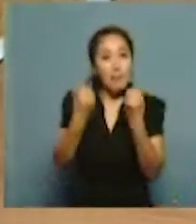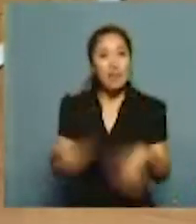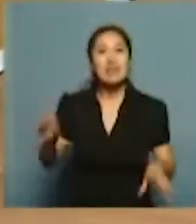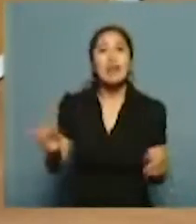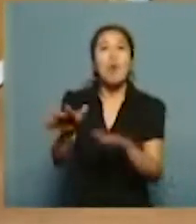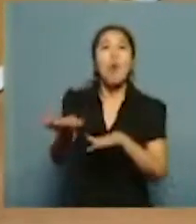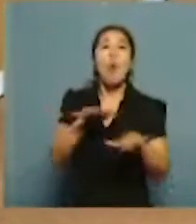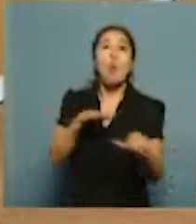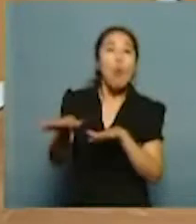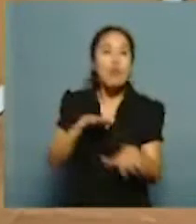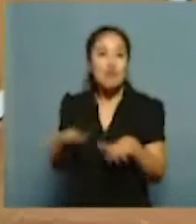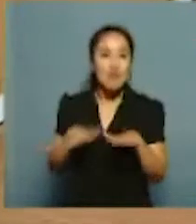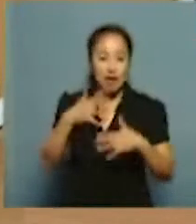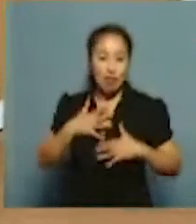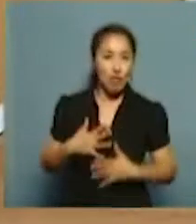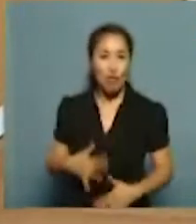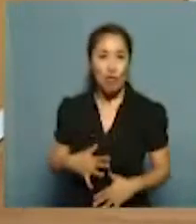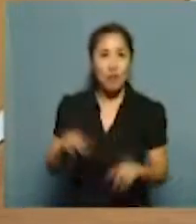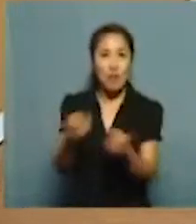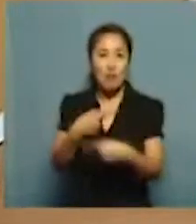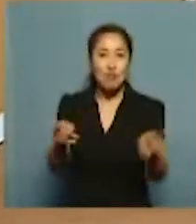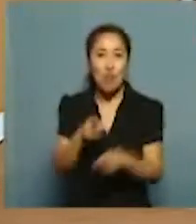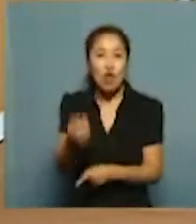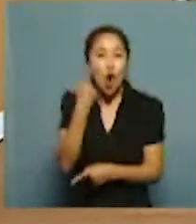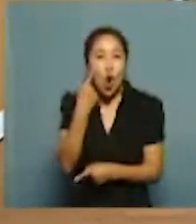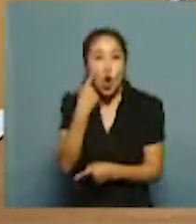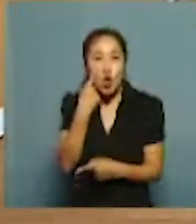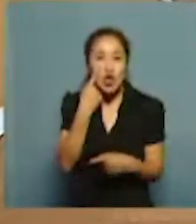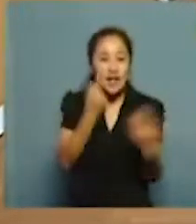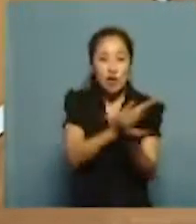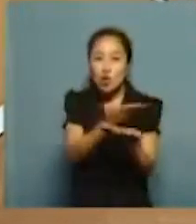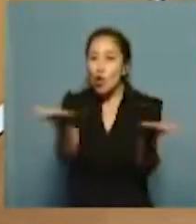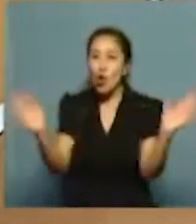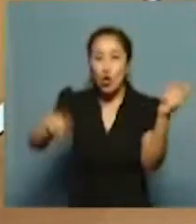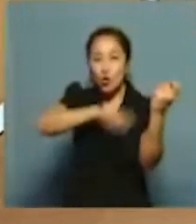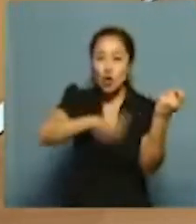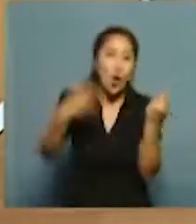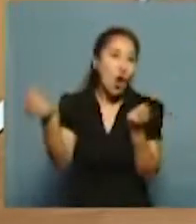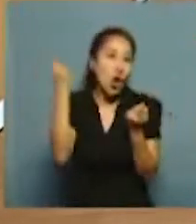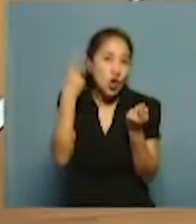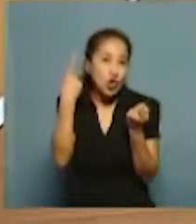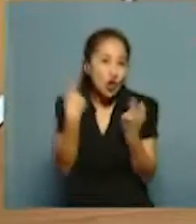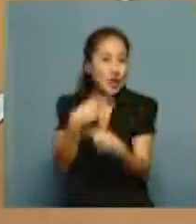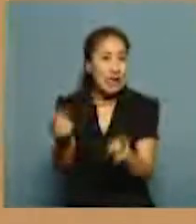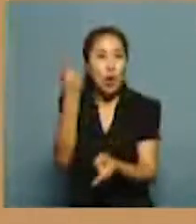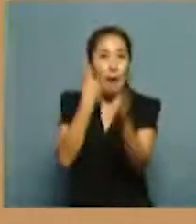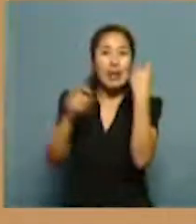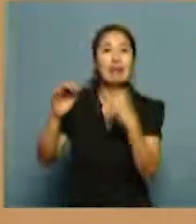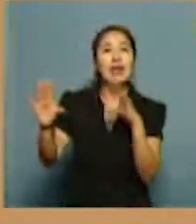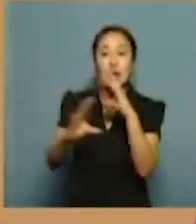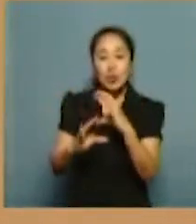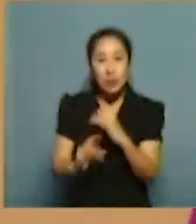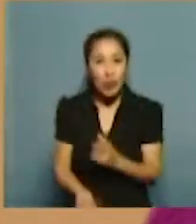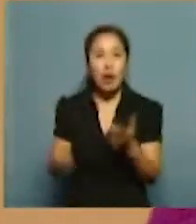música en movimiento el conocer los distintos instrumentos los sonidos aprender flauta dulce